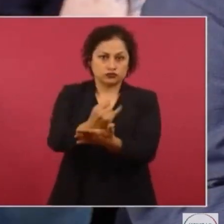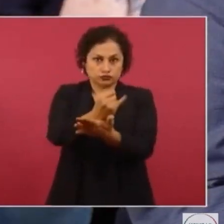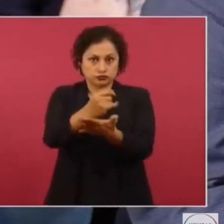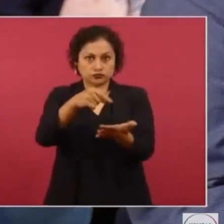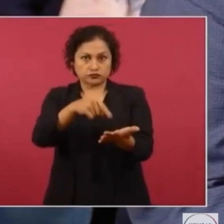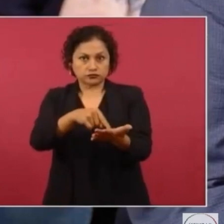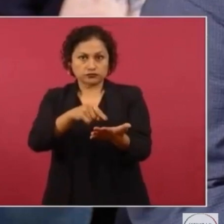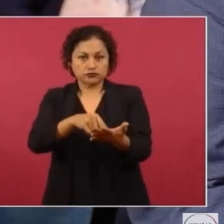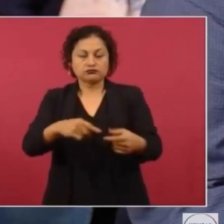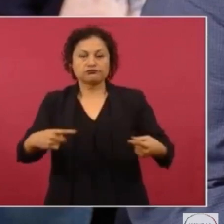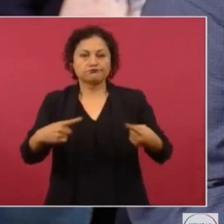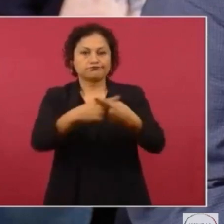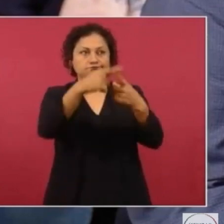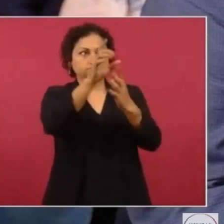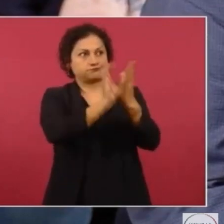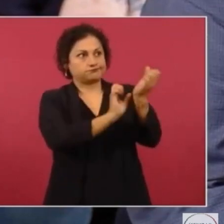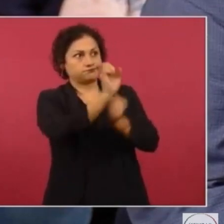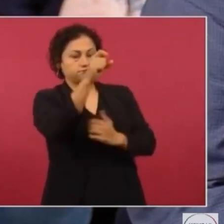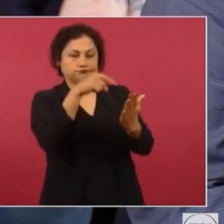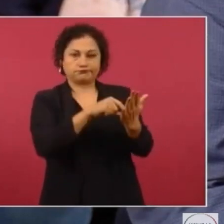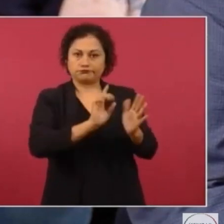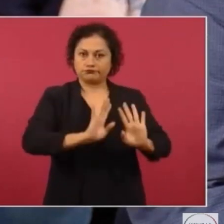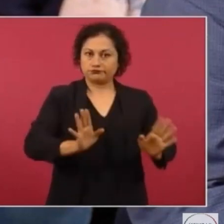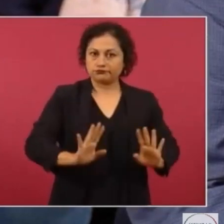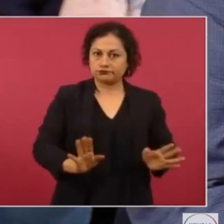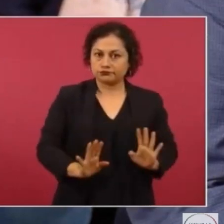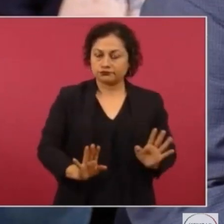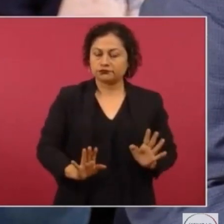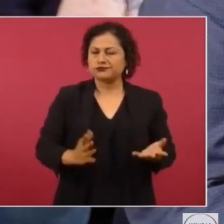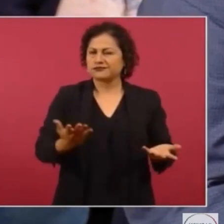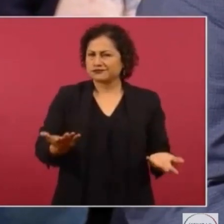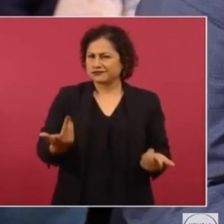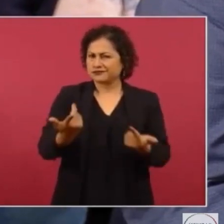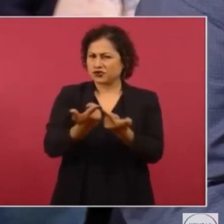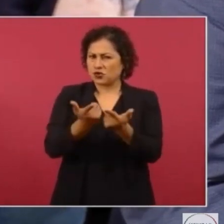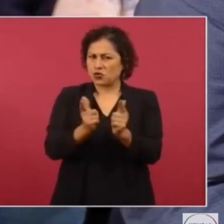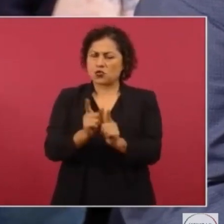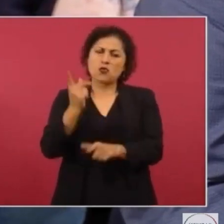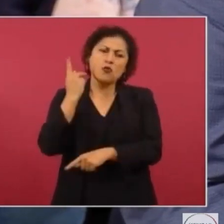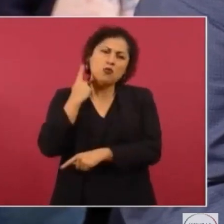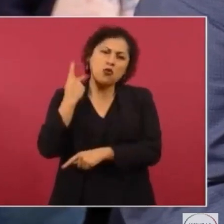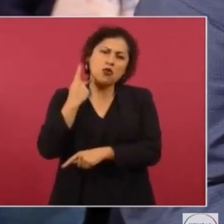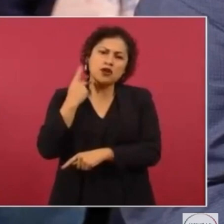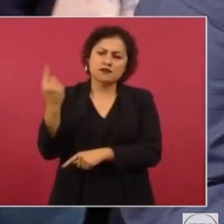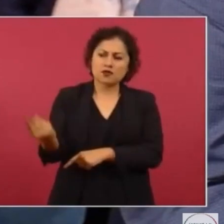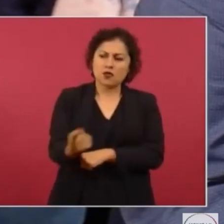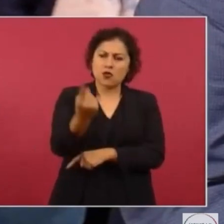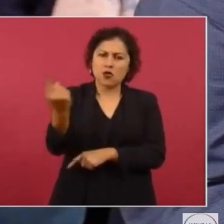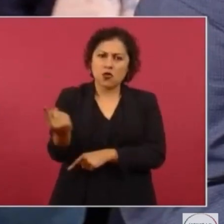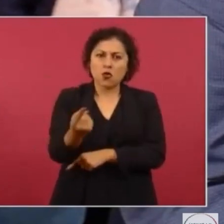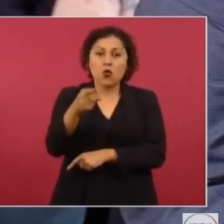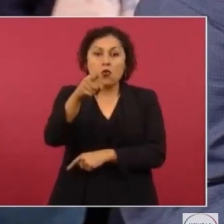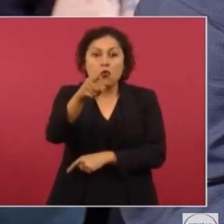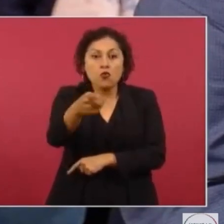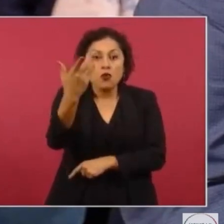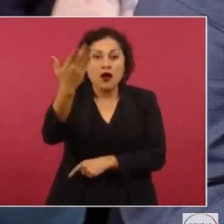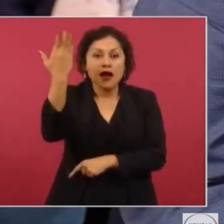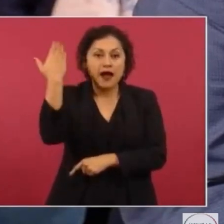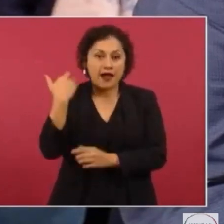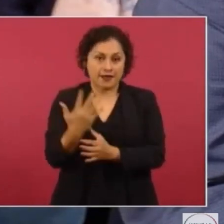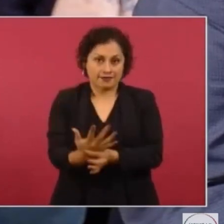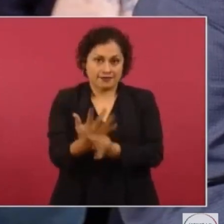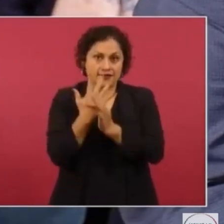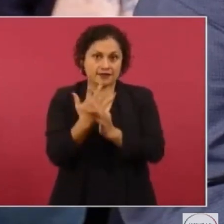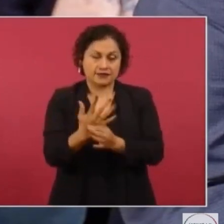de la Constitución. La vida eterna de los partidos, usted lo reconoció también, era algo